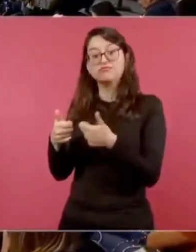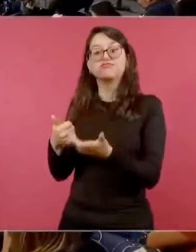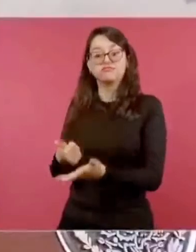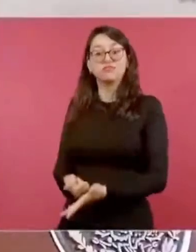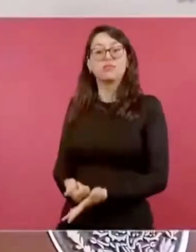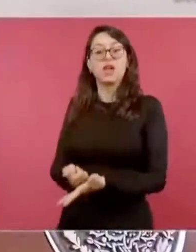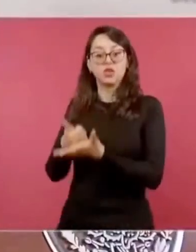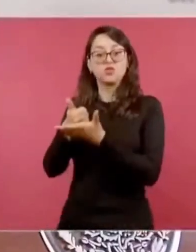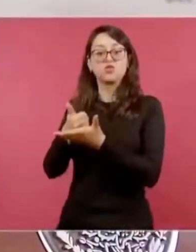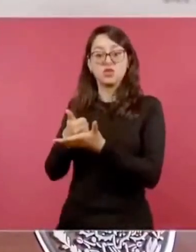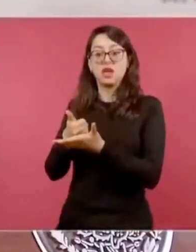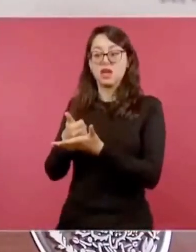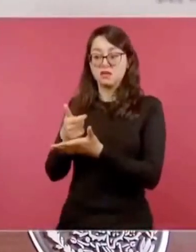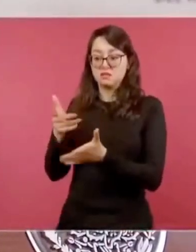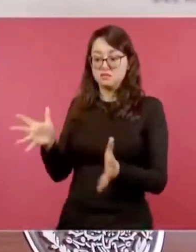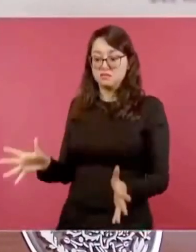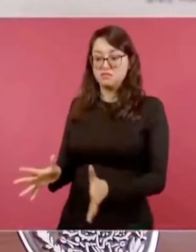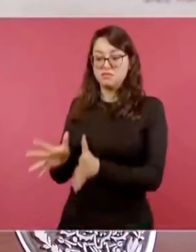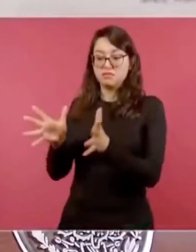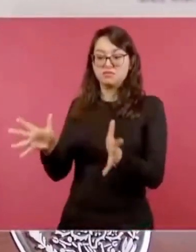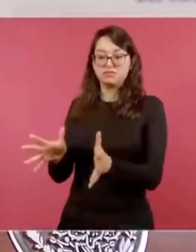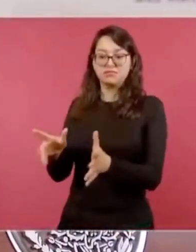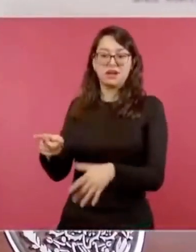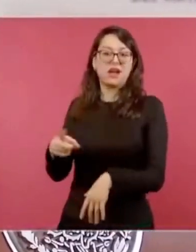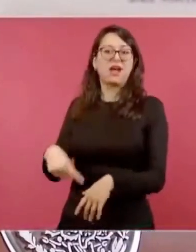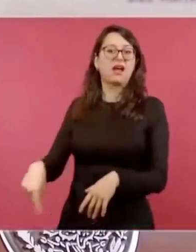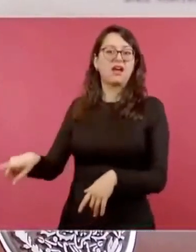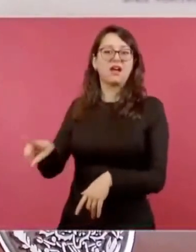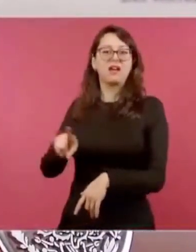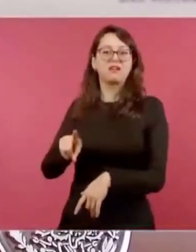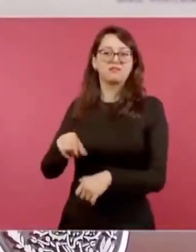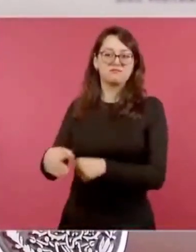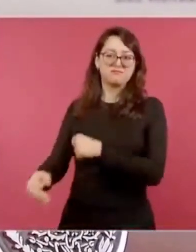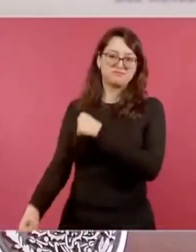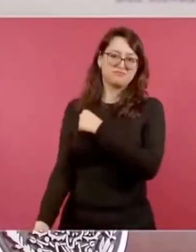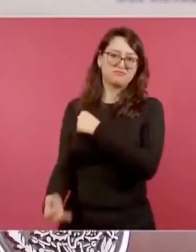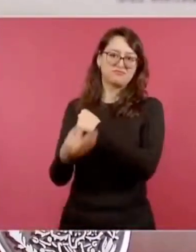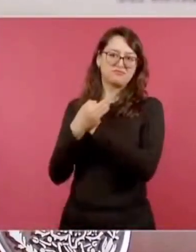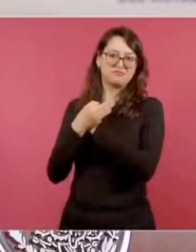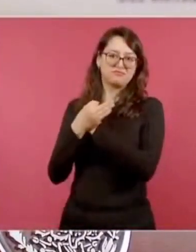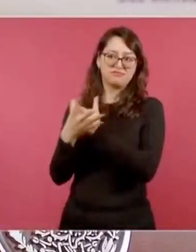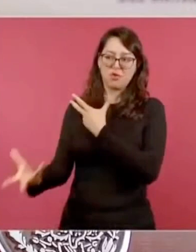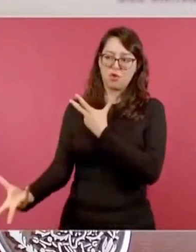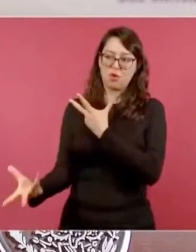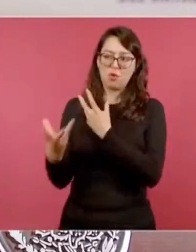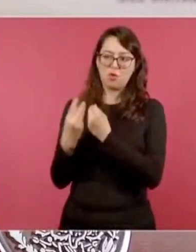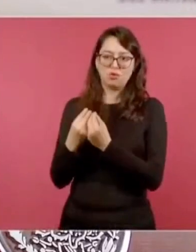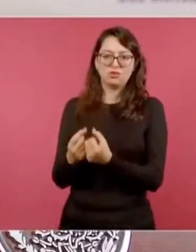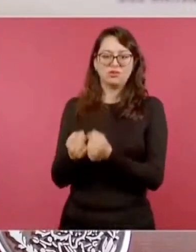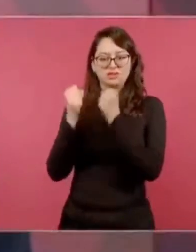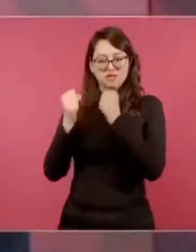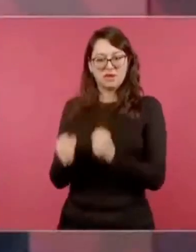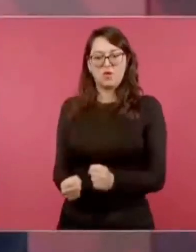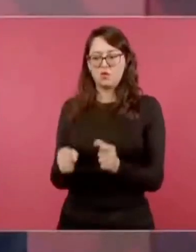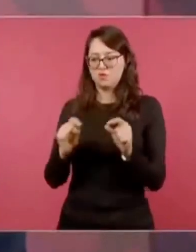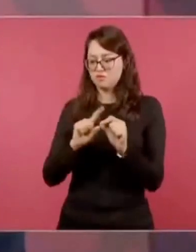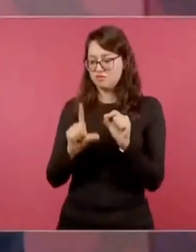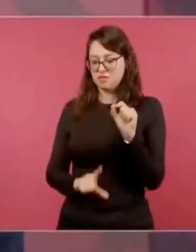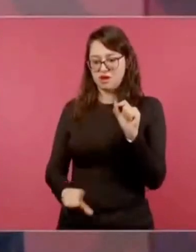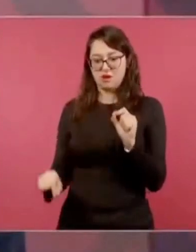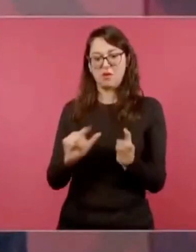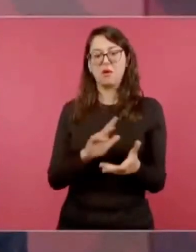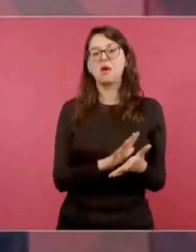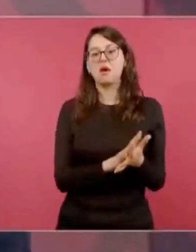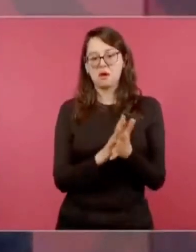para contar con el apoyo de muchos cuando se busca transformar una realidad de opresión